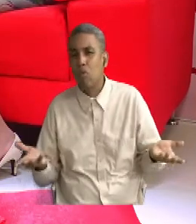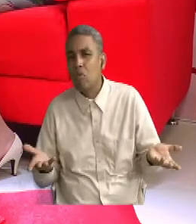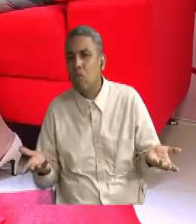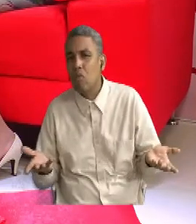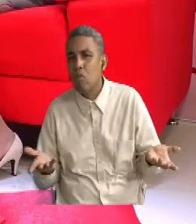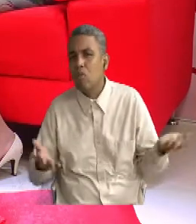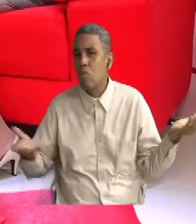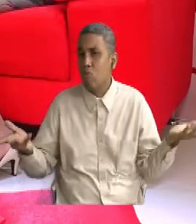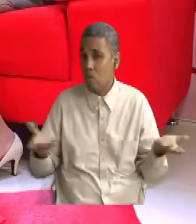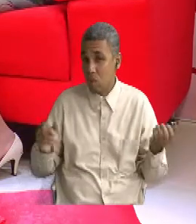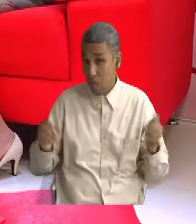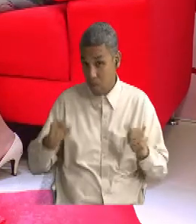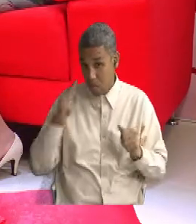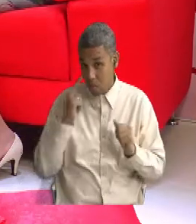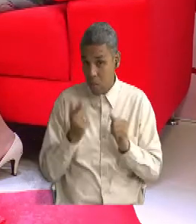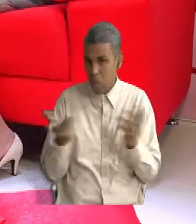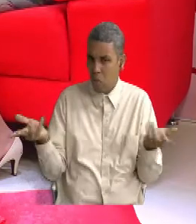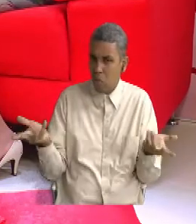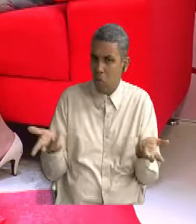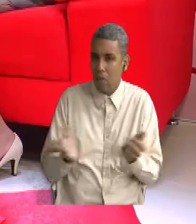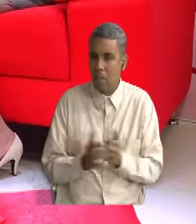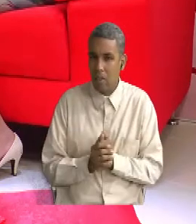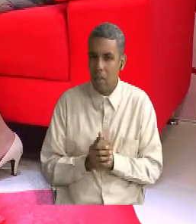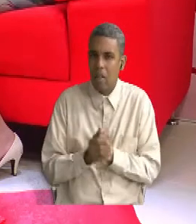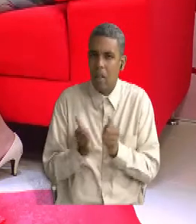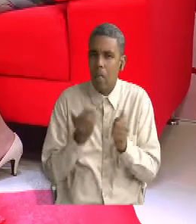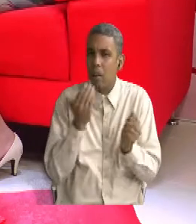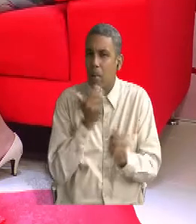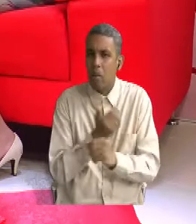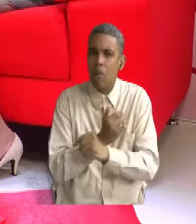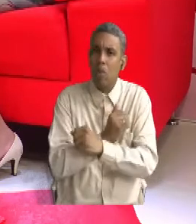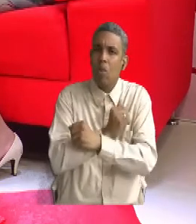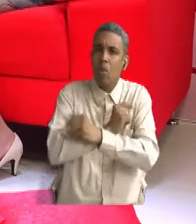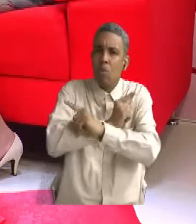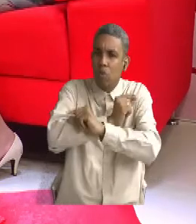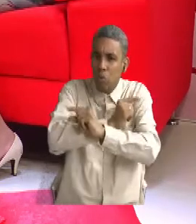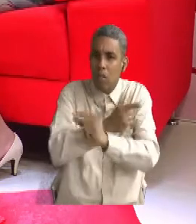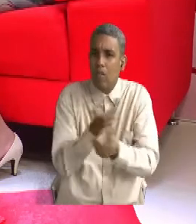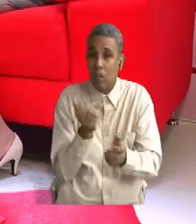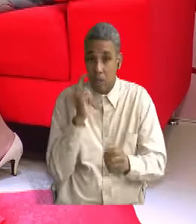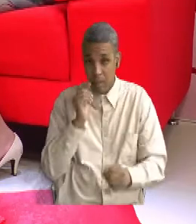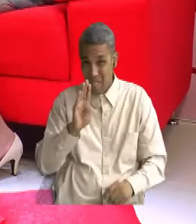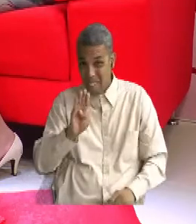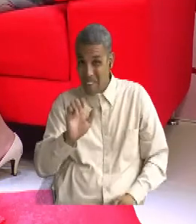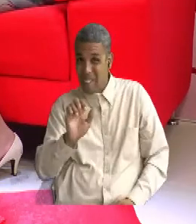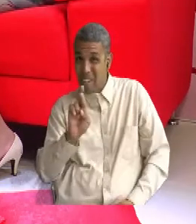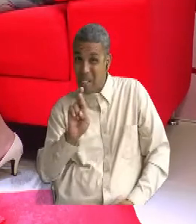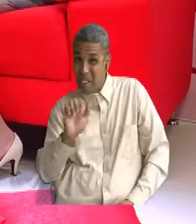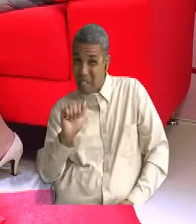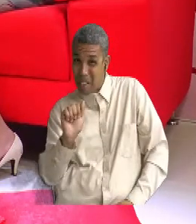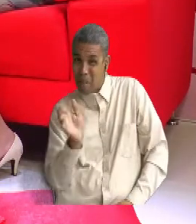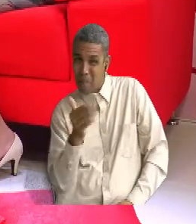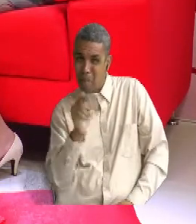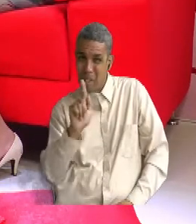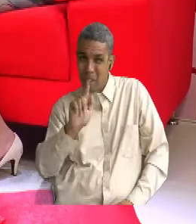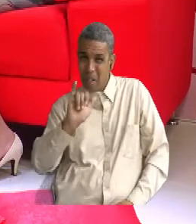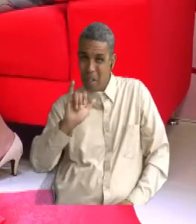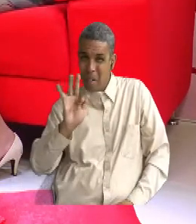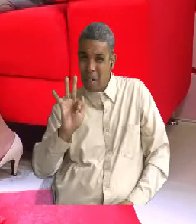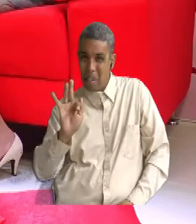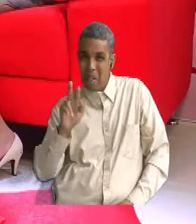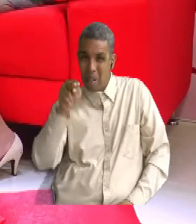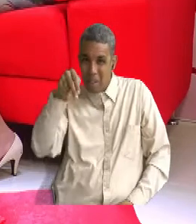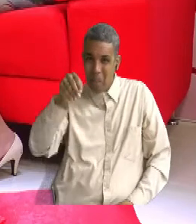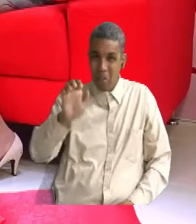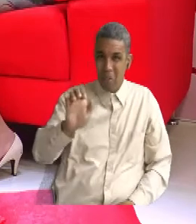dónde pueden seguir la información. Bueno, en redes sociales pueden seguir la Barra Fitness, en la Barra Fitness en Instagram y en la página.